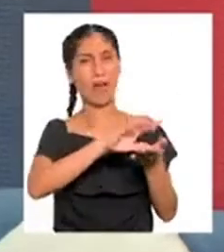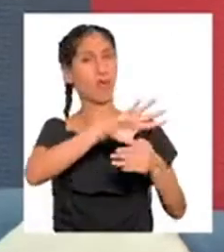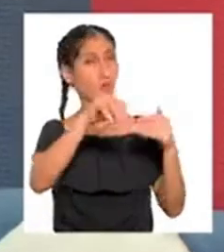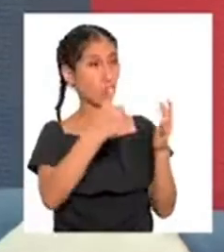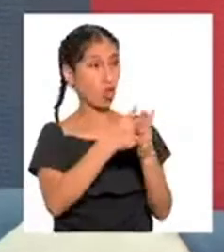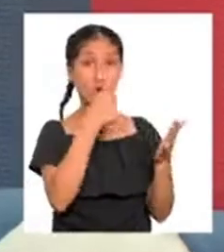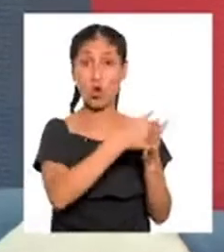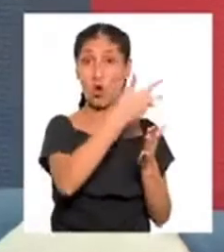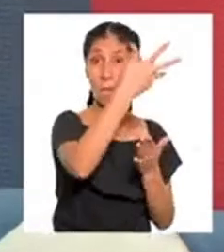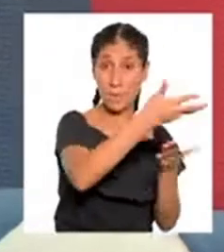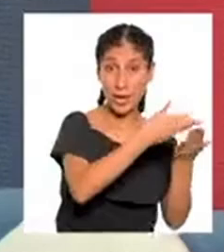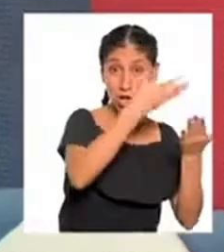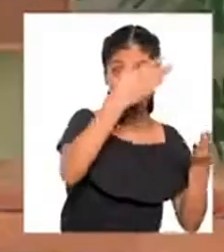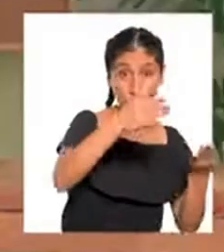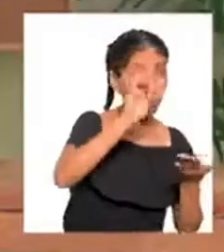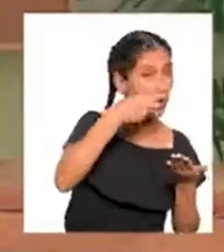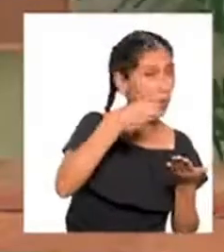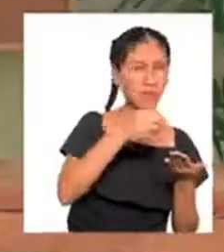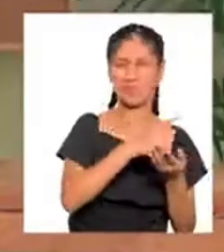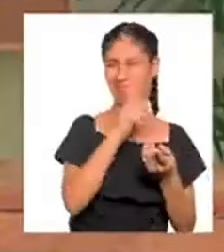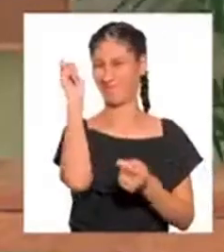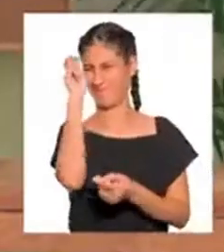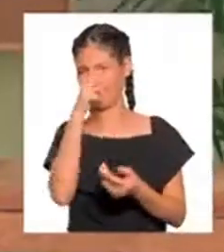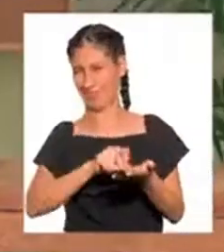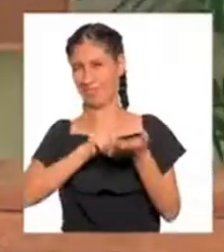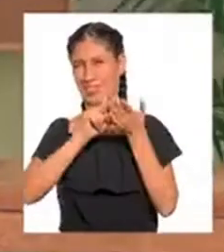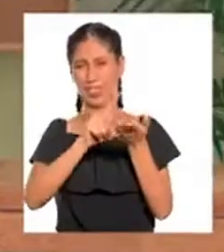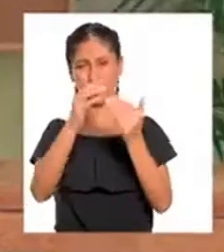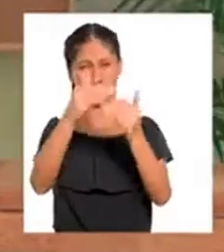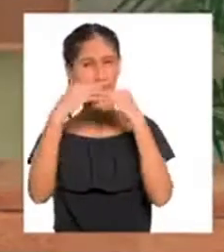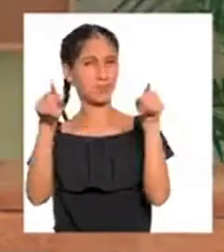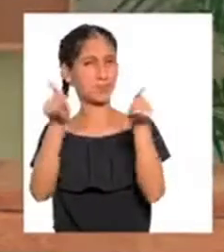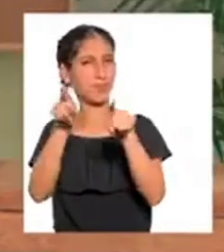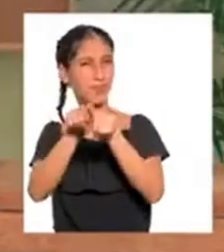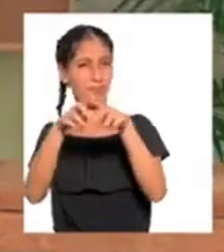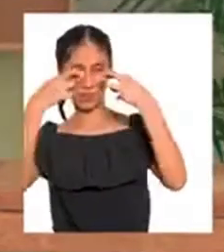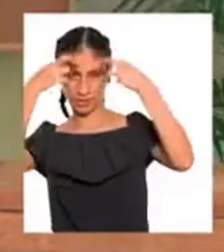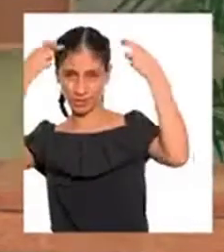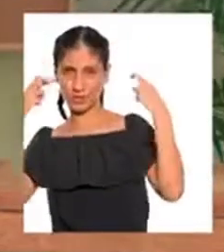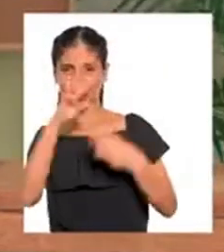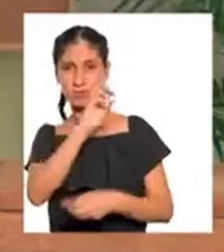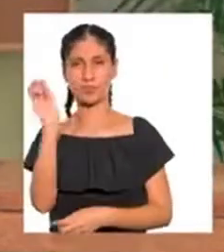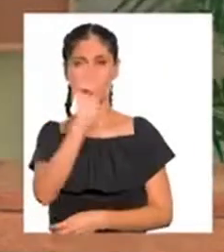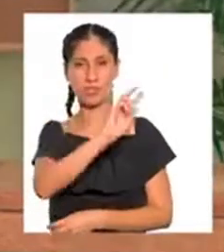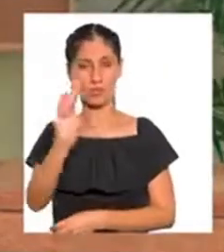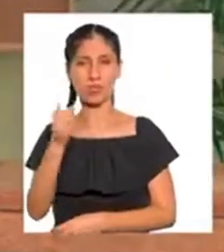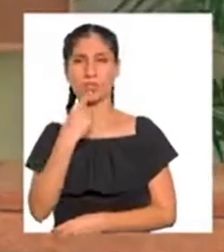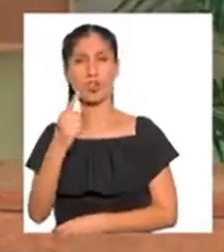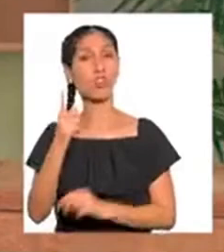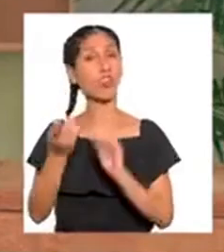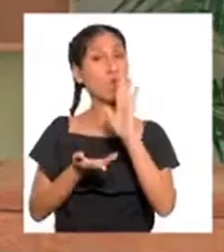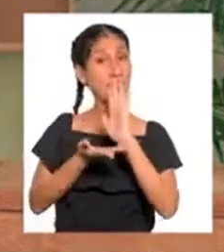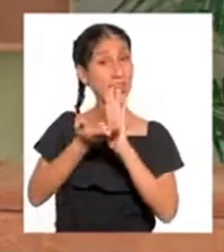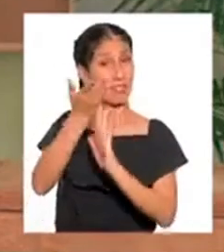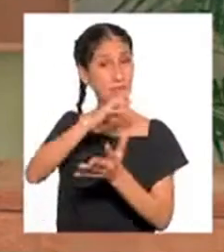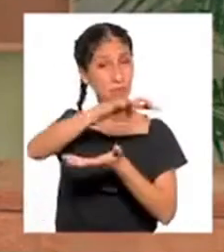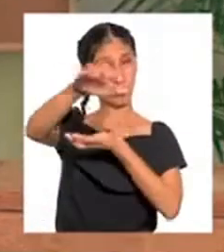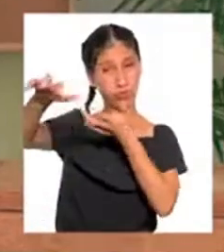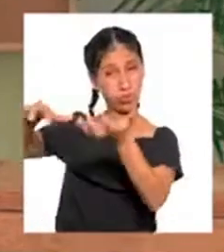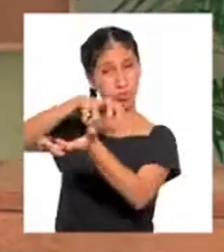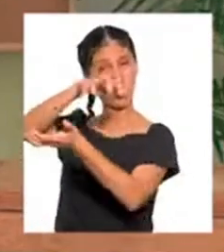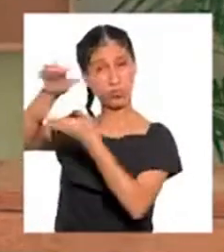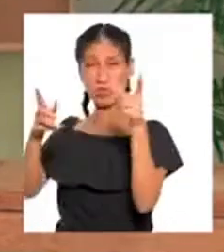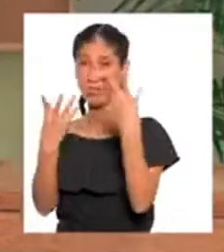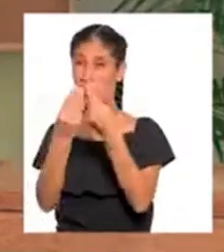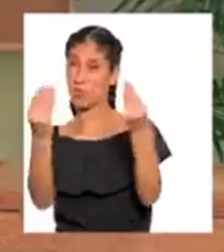quedó detenida en zonas rurales. También, la promo 2021 nos habló del crecimiento desordenado de las ciudades,